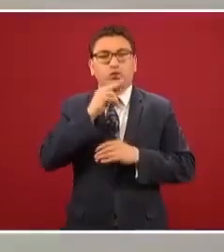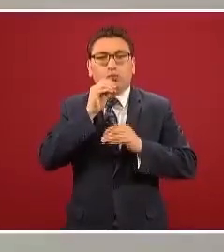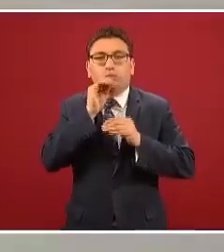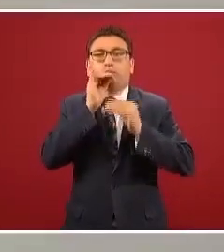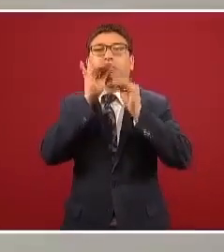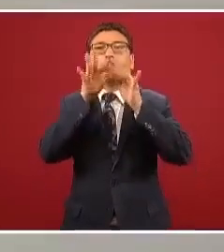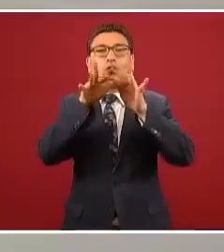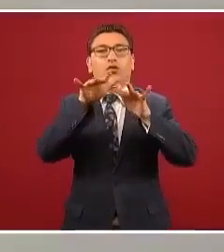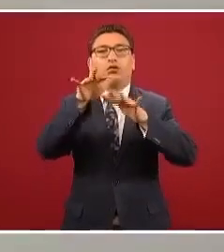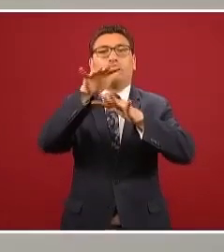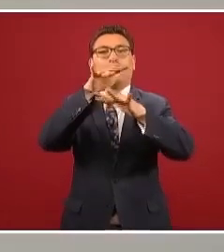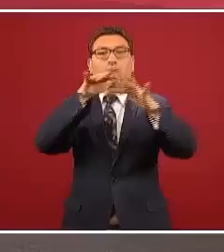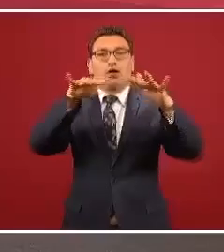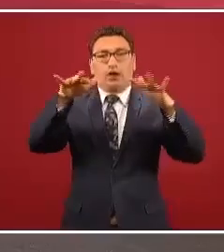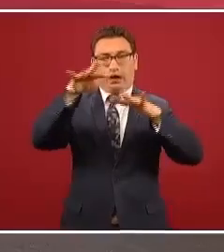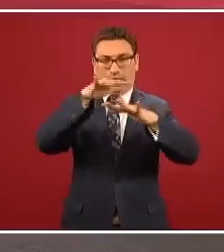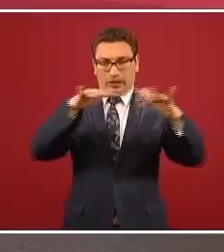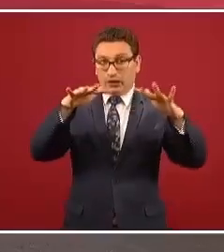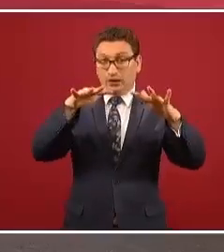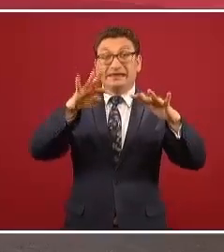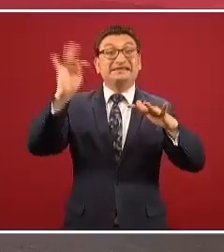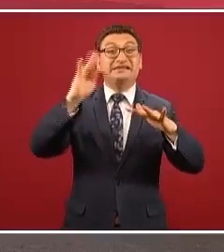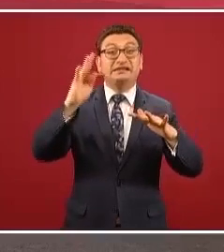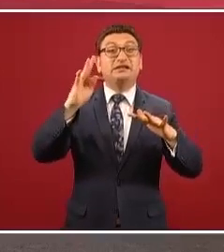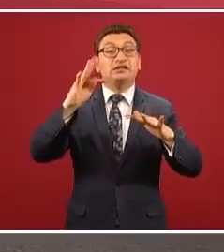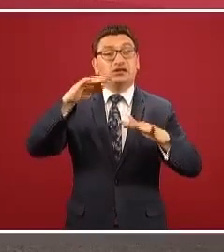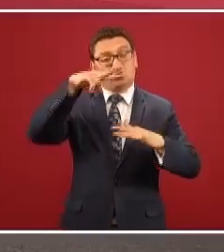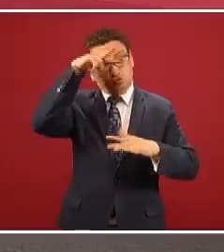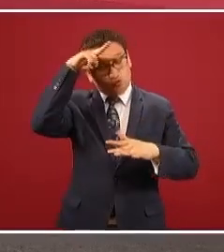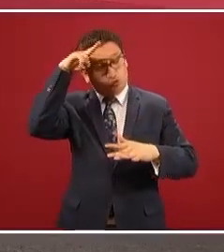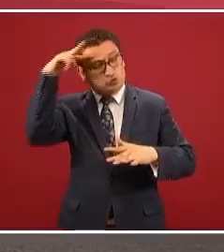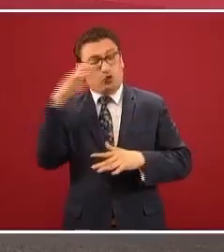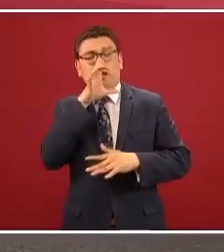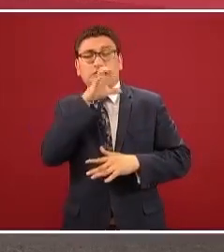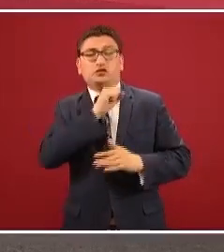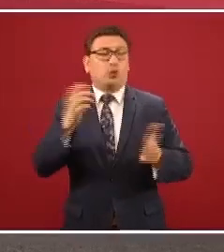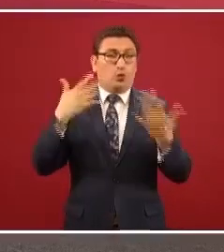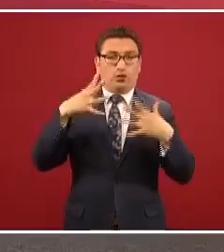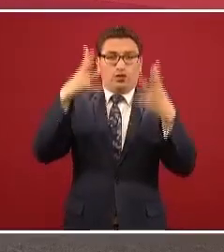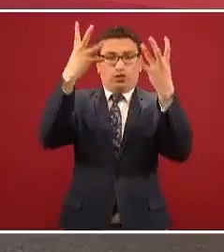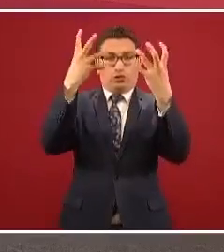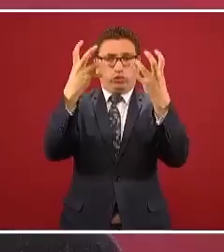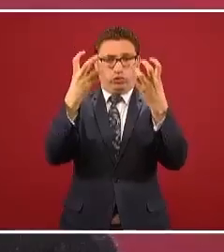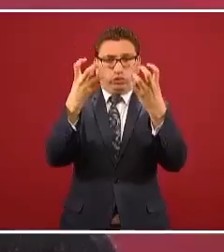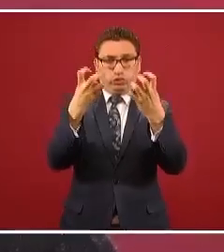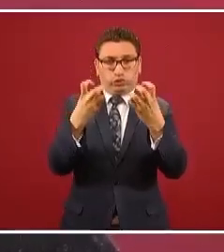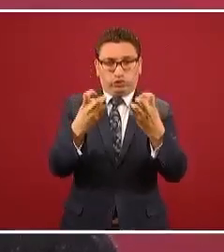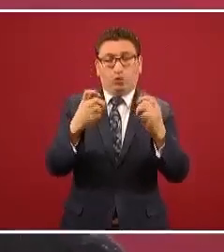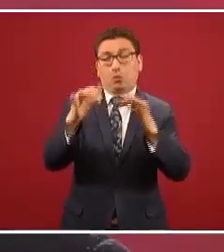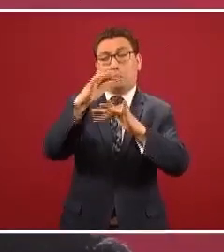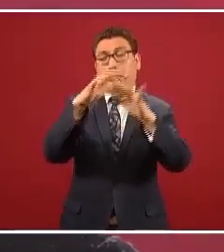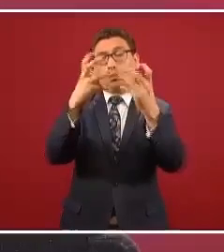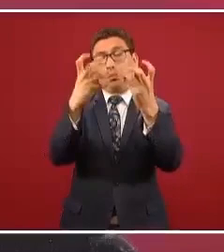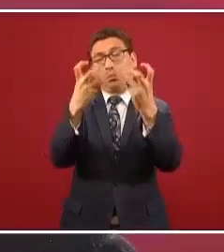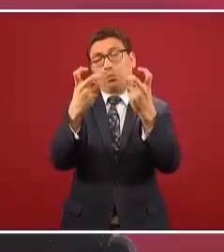aire, pero si el clima es seco y cálido, se reduce considerablemente el tiempo en que están en el aire y por